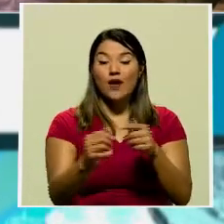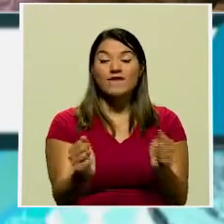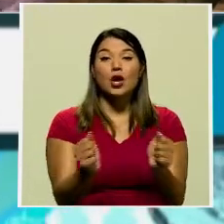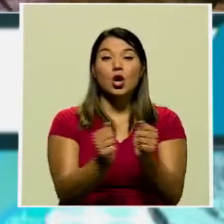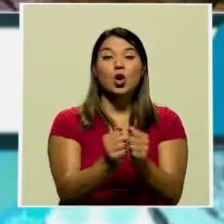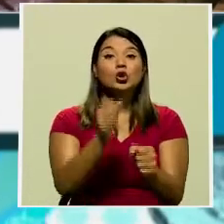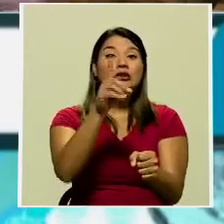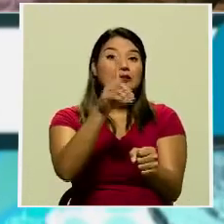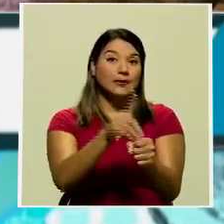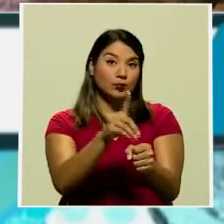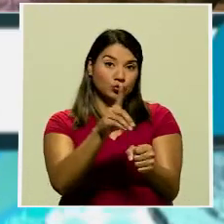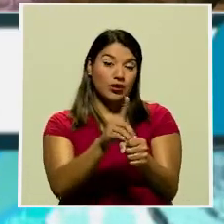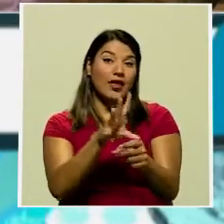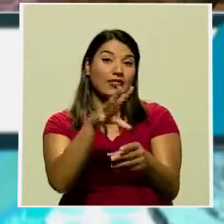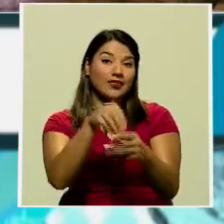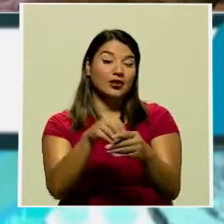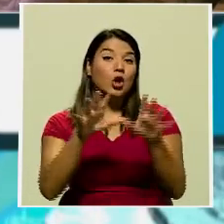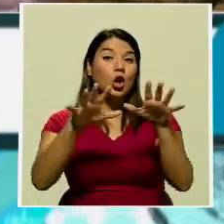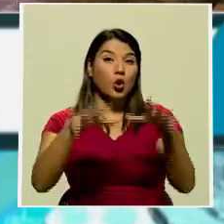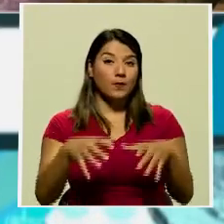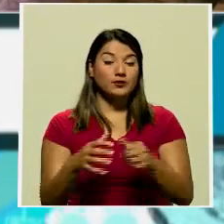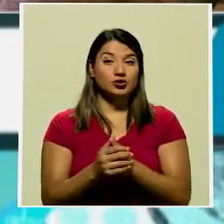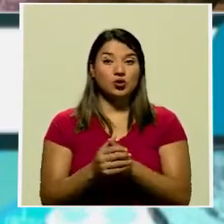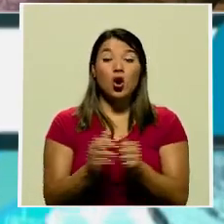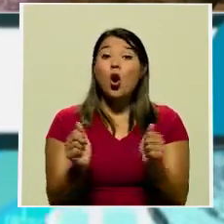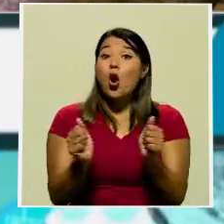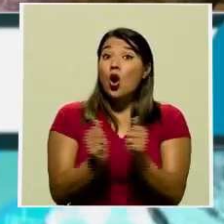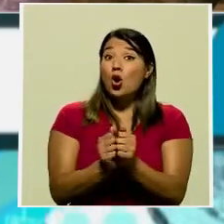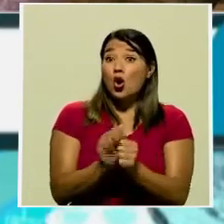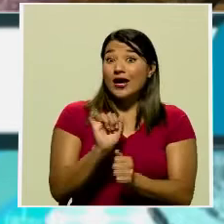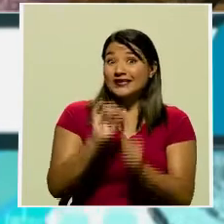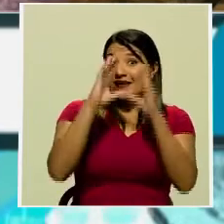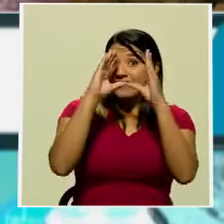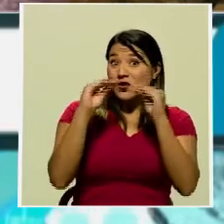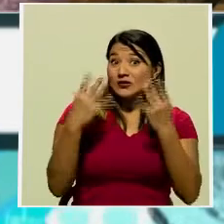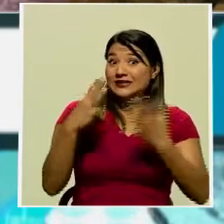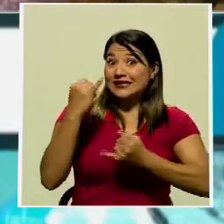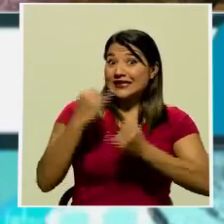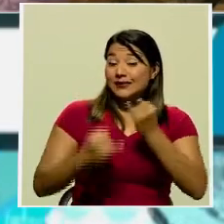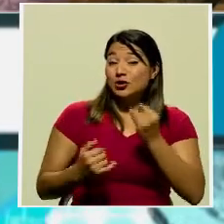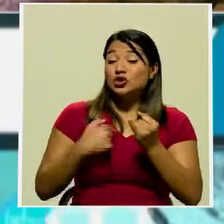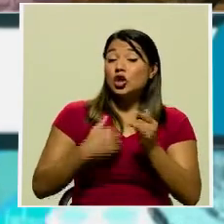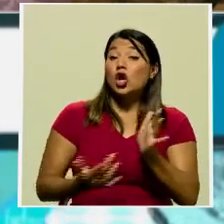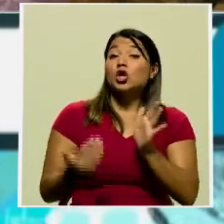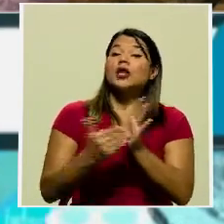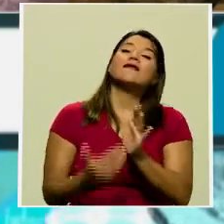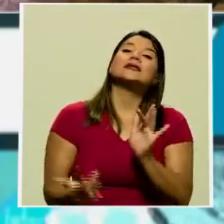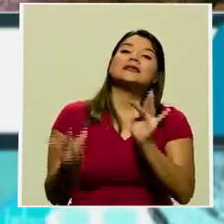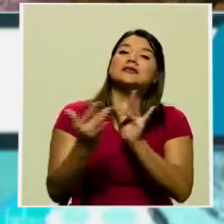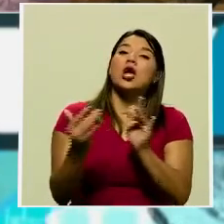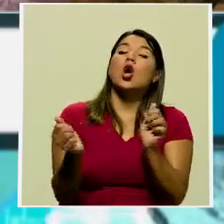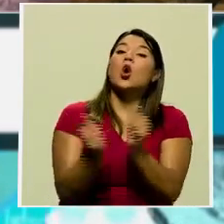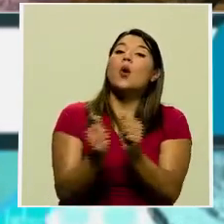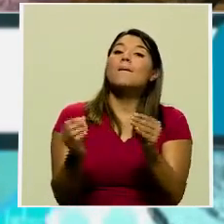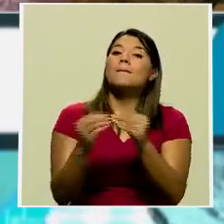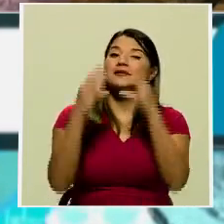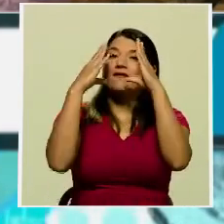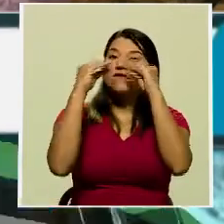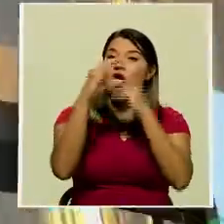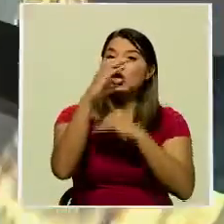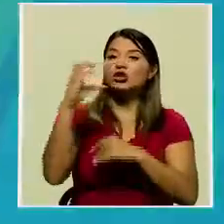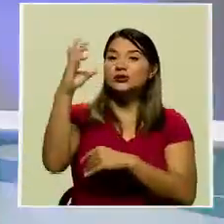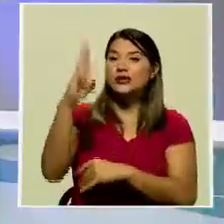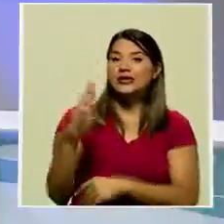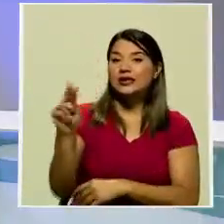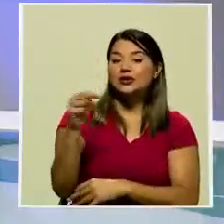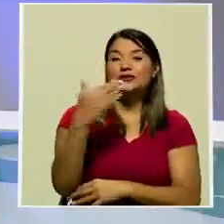diputados que pues pertenecen a esta comisión. Con esto vamos a regresar al set principal. Ernesto, que usted tiene muchísimo más de Costa Rica Noticias. Gracias, David